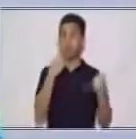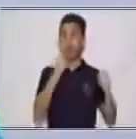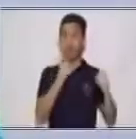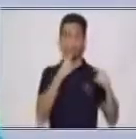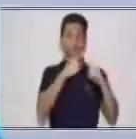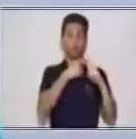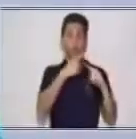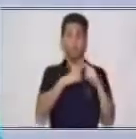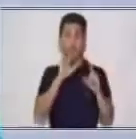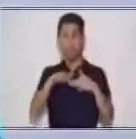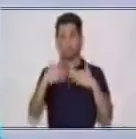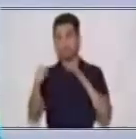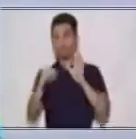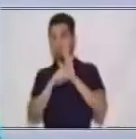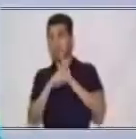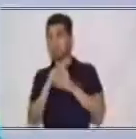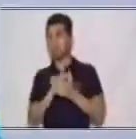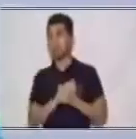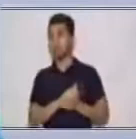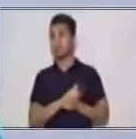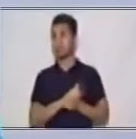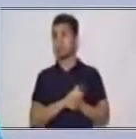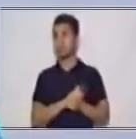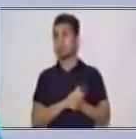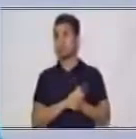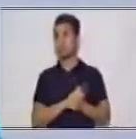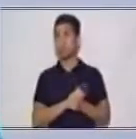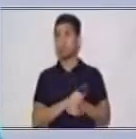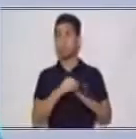resta. Menos 5 por 10, menos